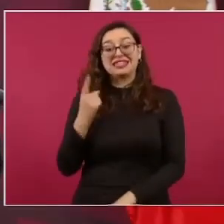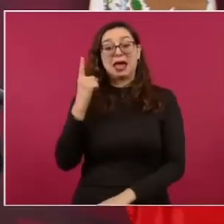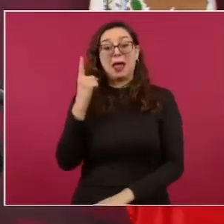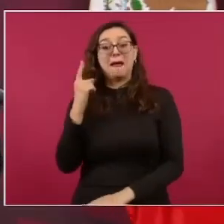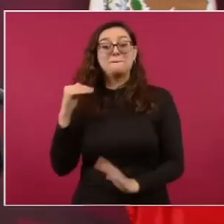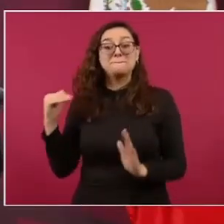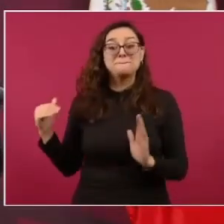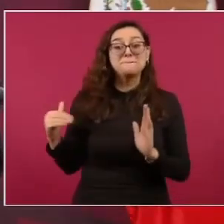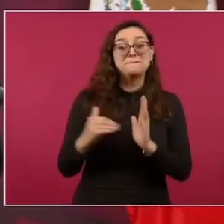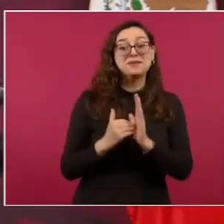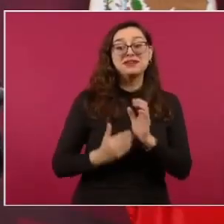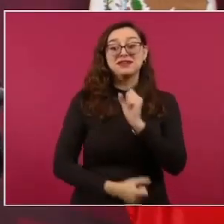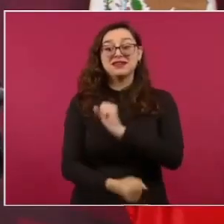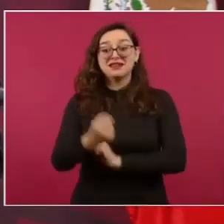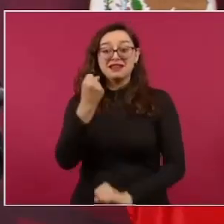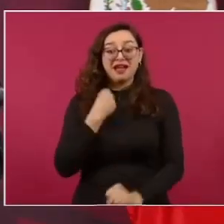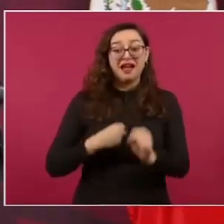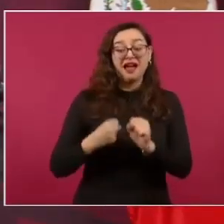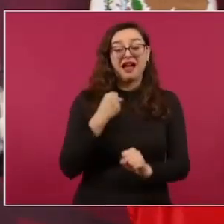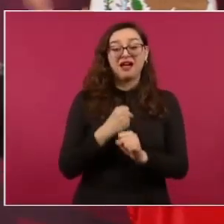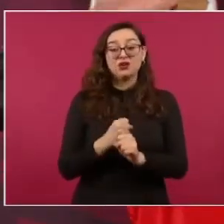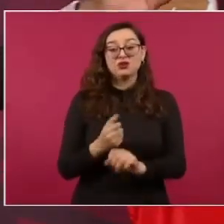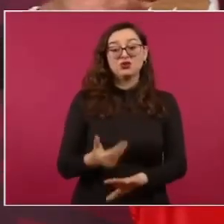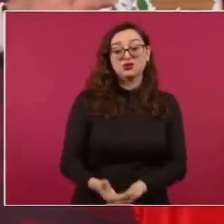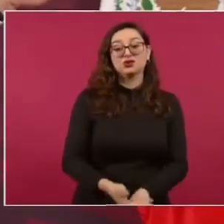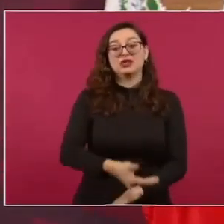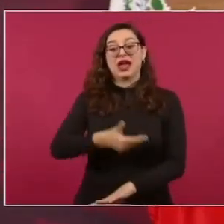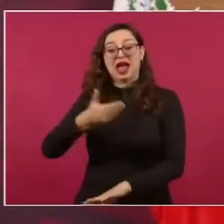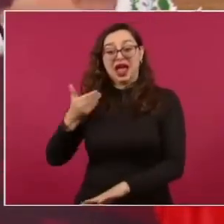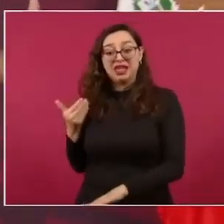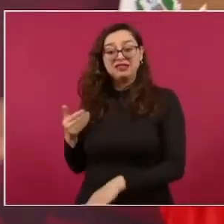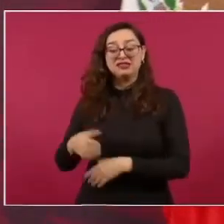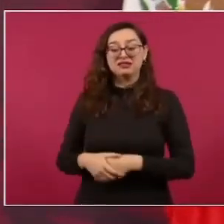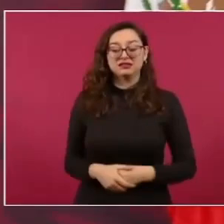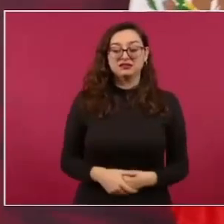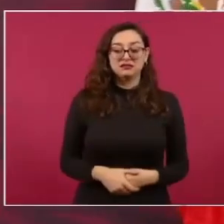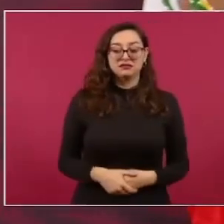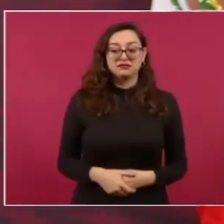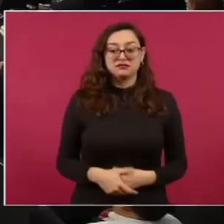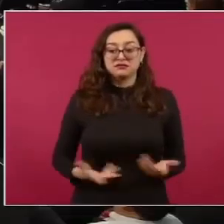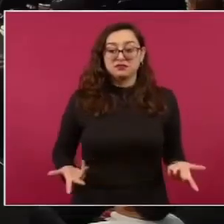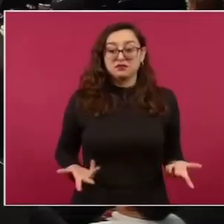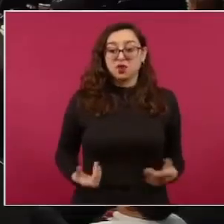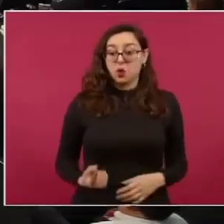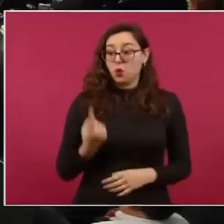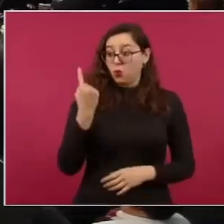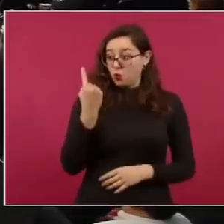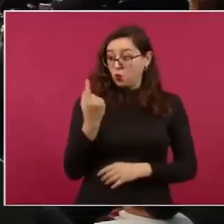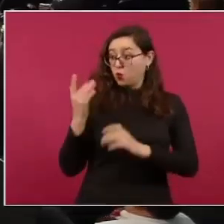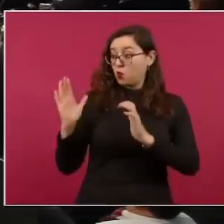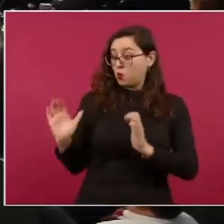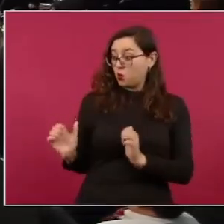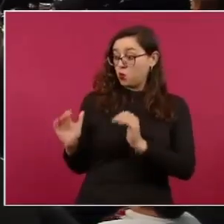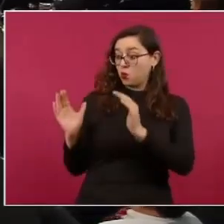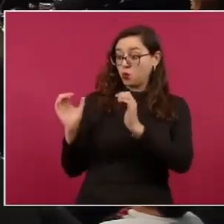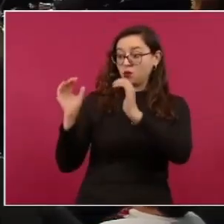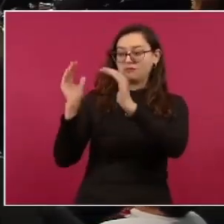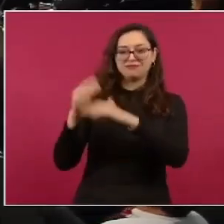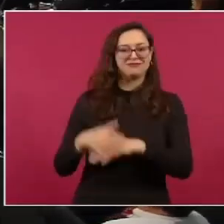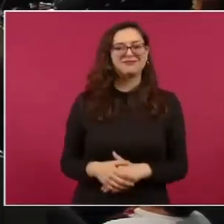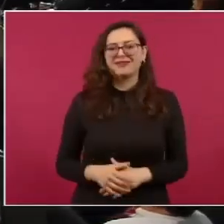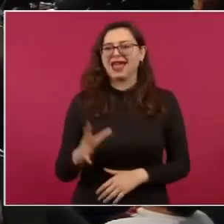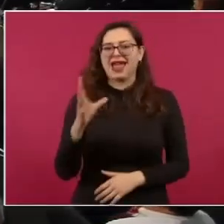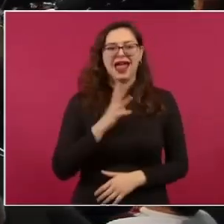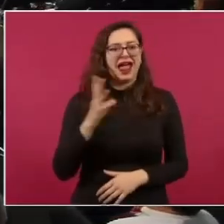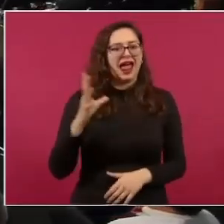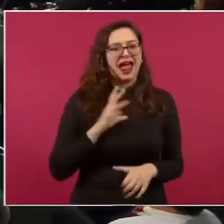a nuestro país. Y no es nada más esa arquitectura, es el arte,